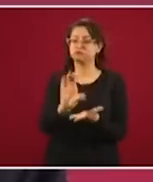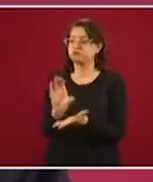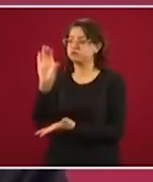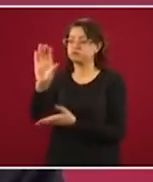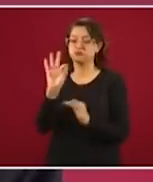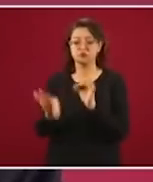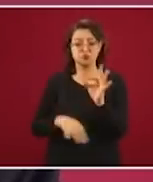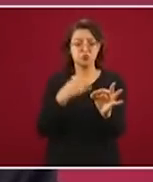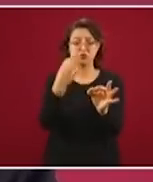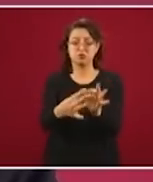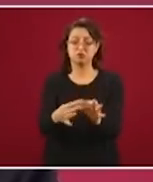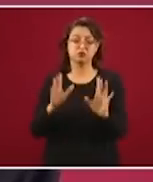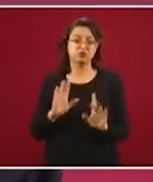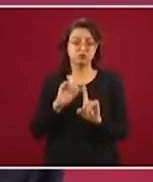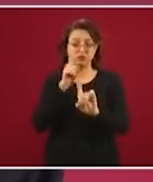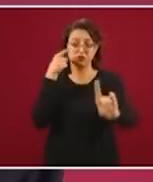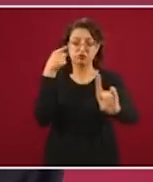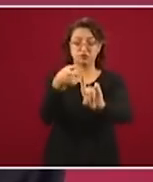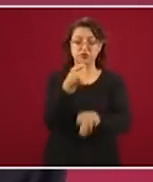los fondos de salud,